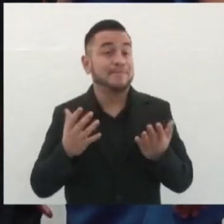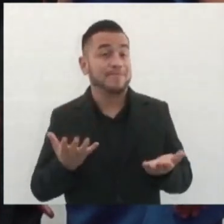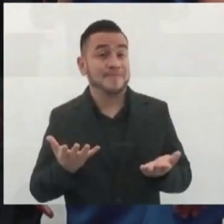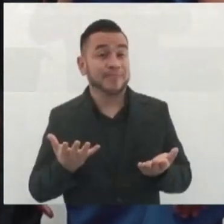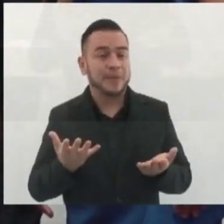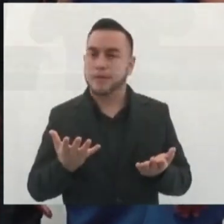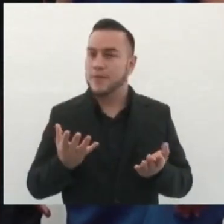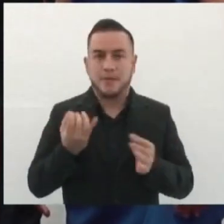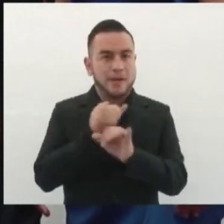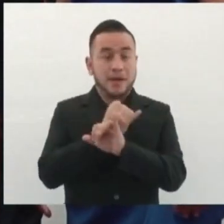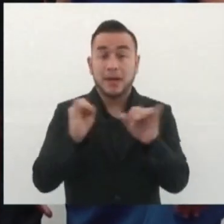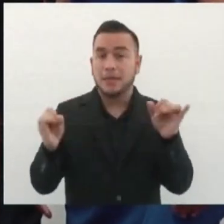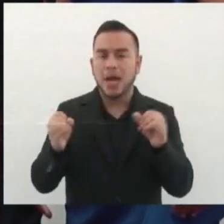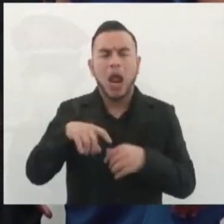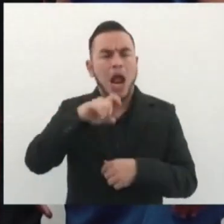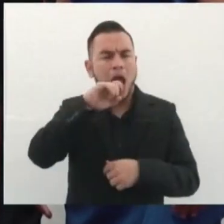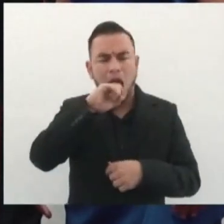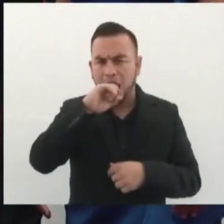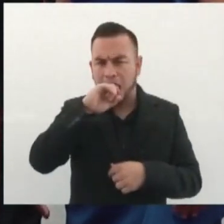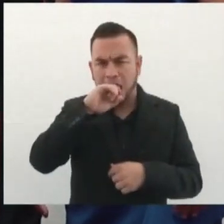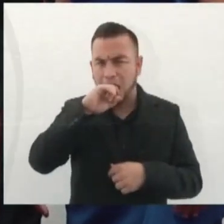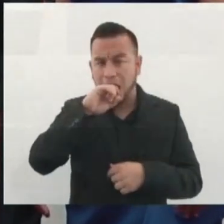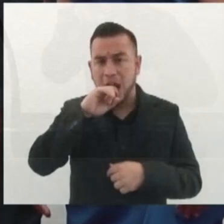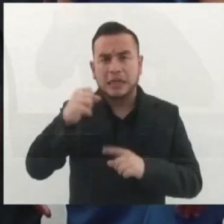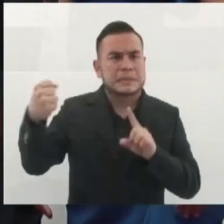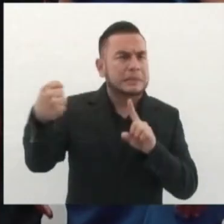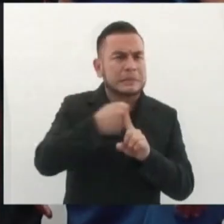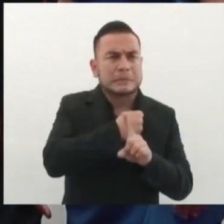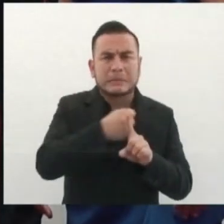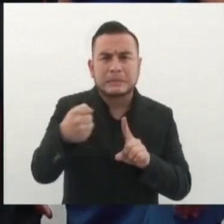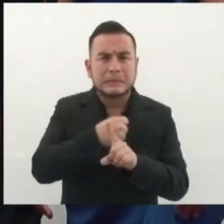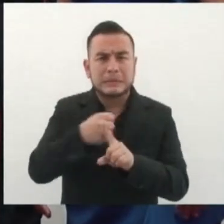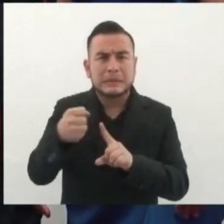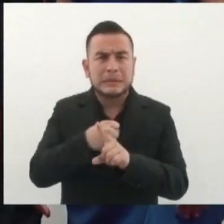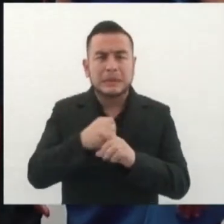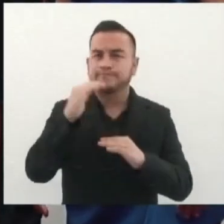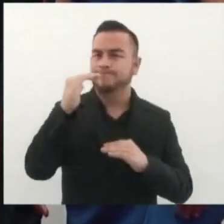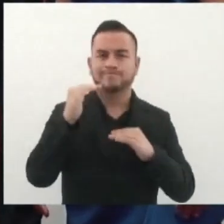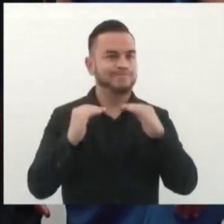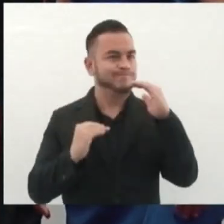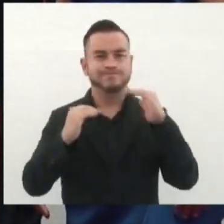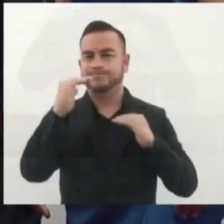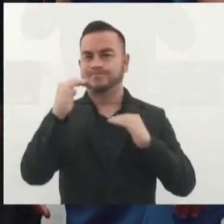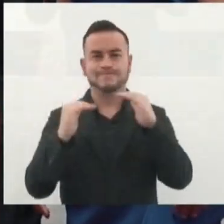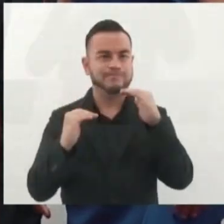No es independiente de la pobreza, de la violencia, de la desigualdad.